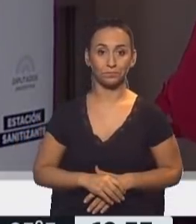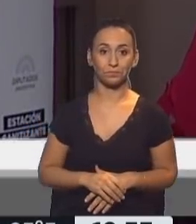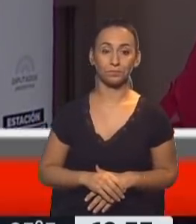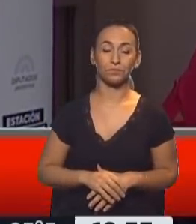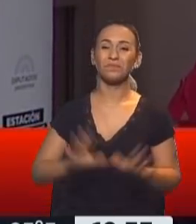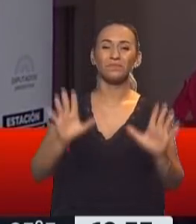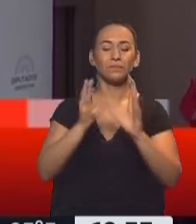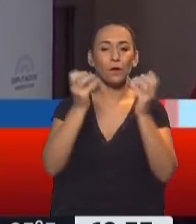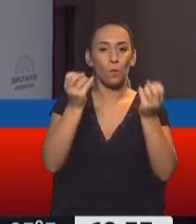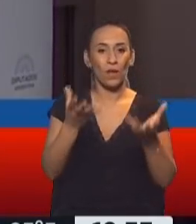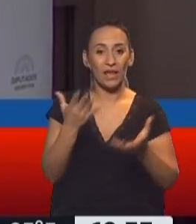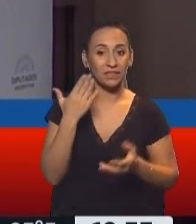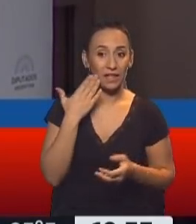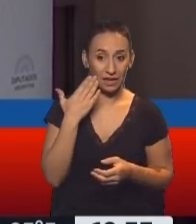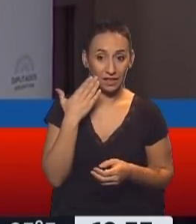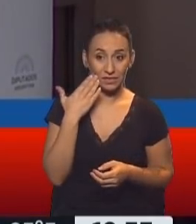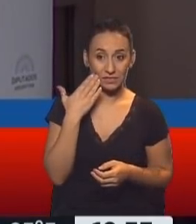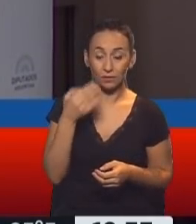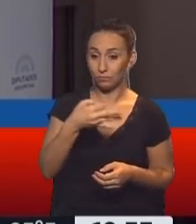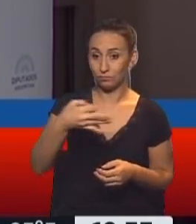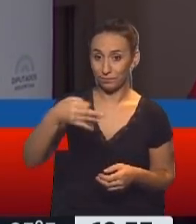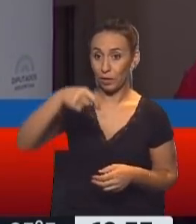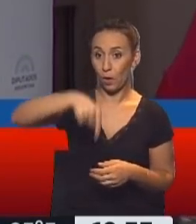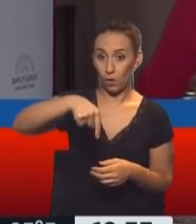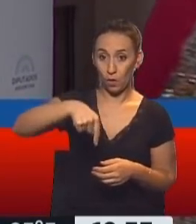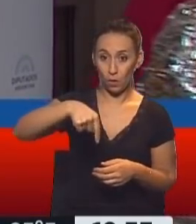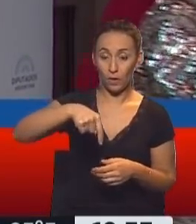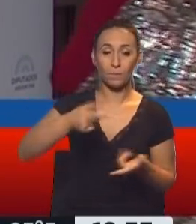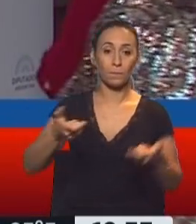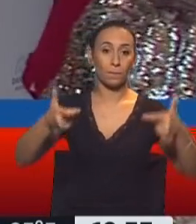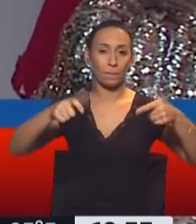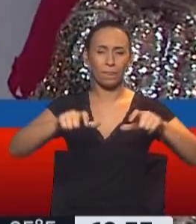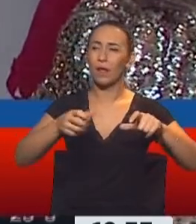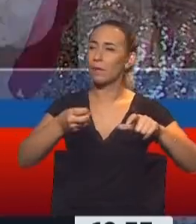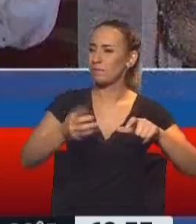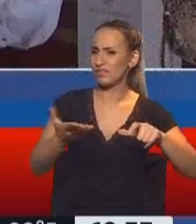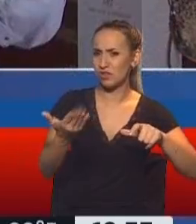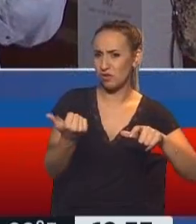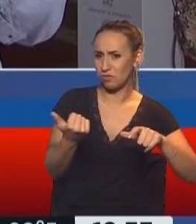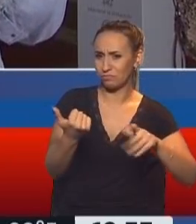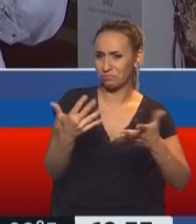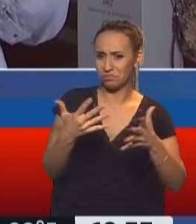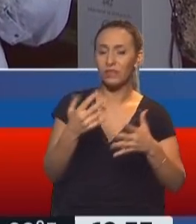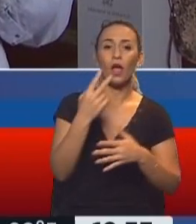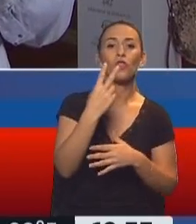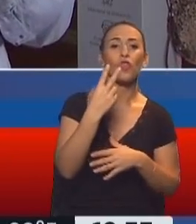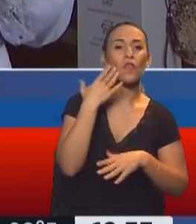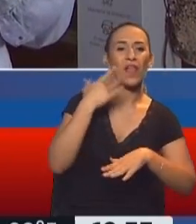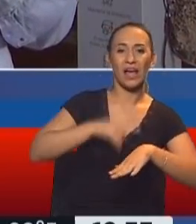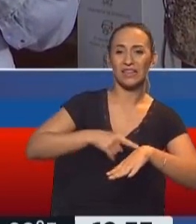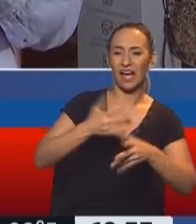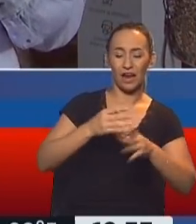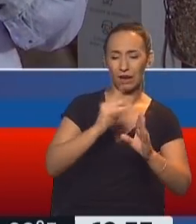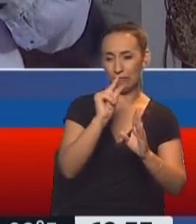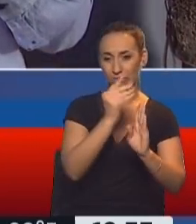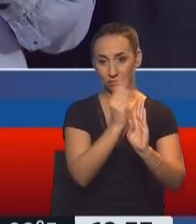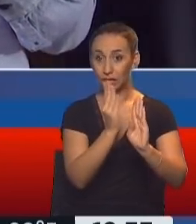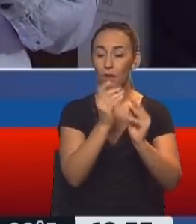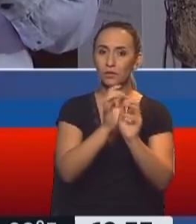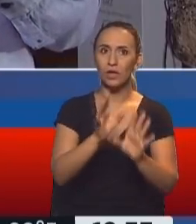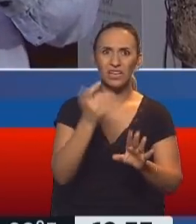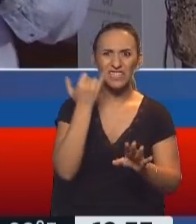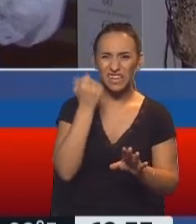Feli, buenas tardes. Así es, esta exposición que comenzó minutos pasados las 2 de la tarde, son casi 4 horas